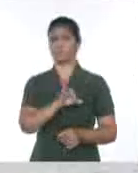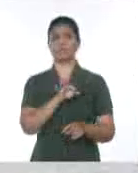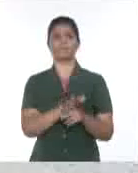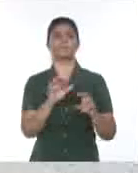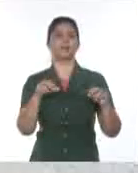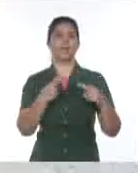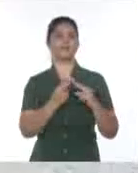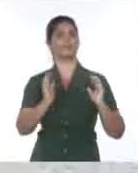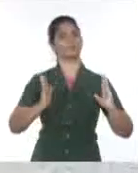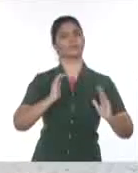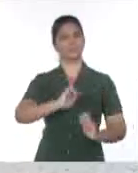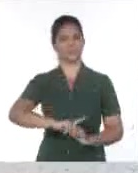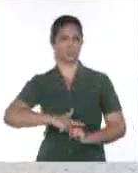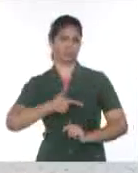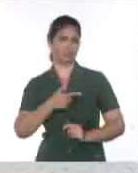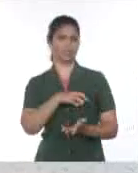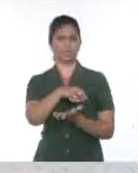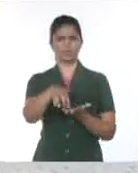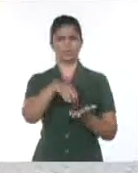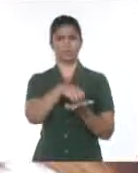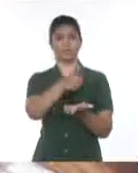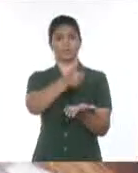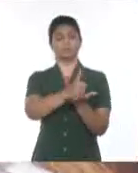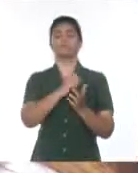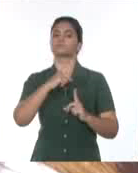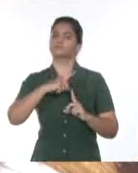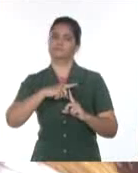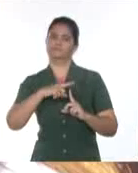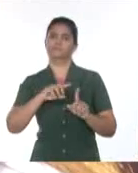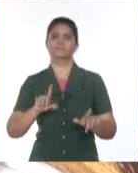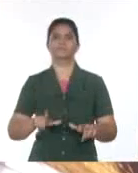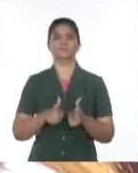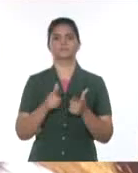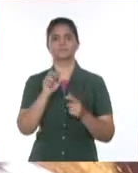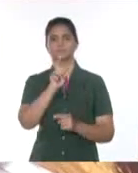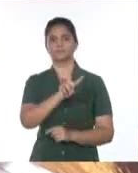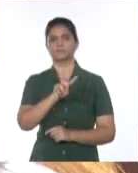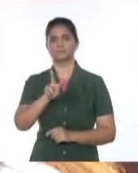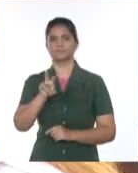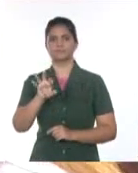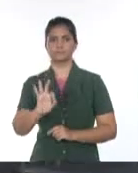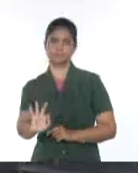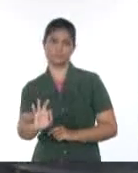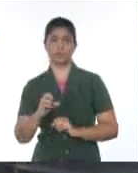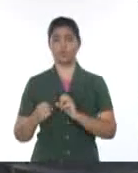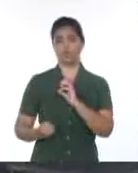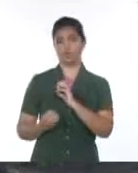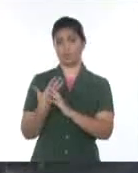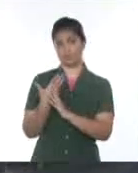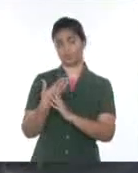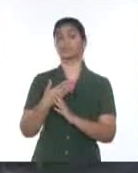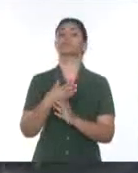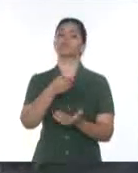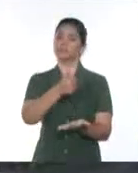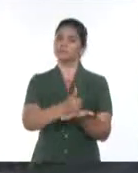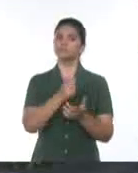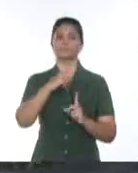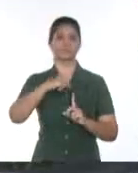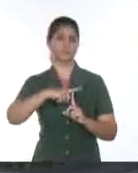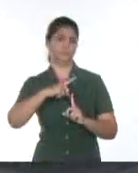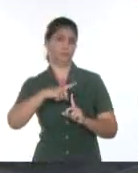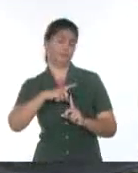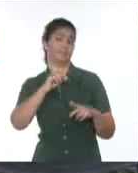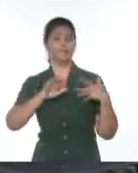en la ciudad de Las Tunas para celebrar el aniversario 228 de su fundación. En la gala inaugural,